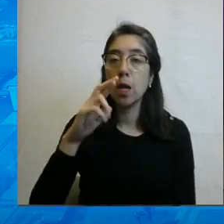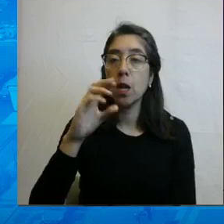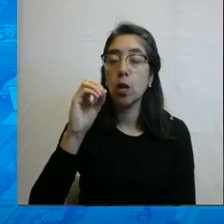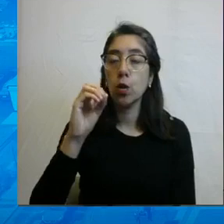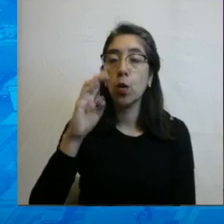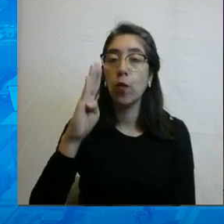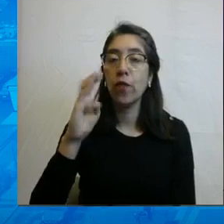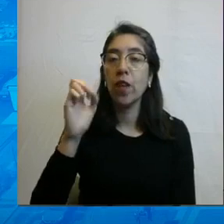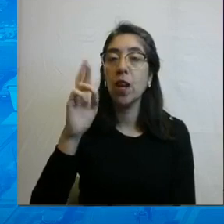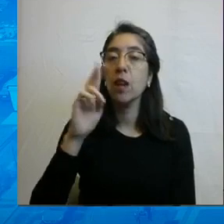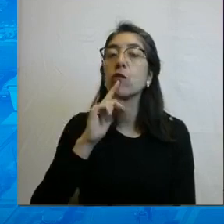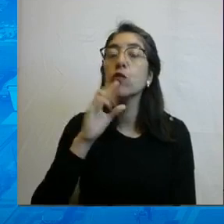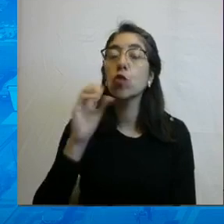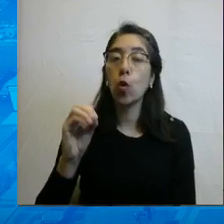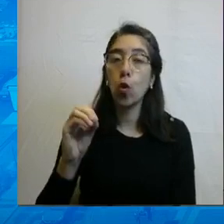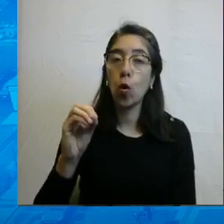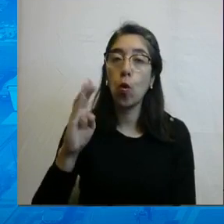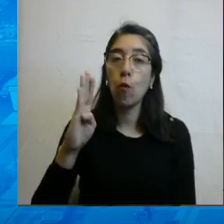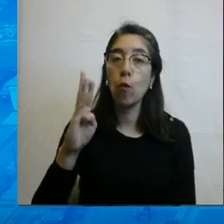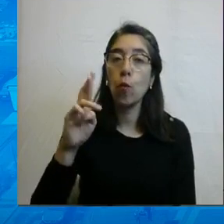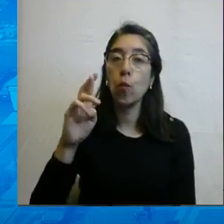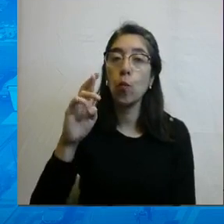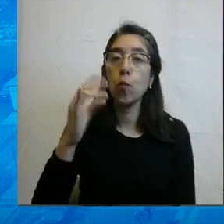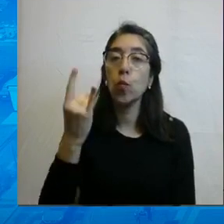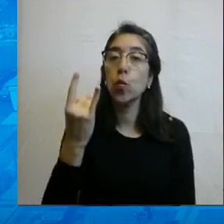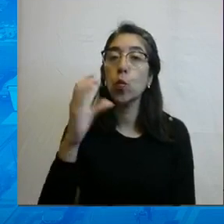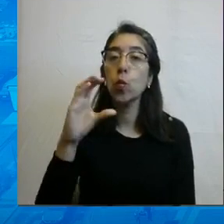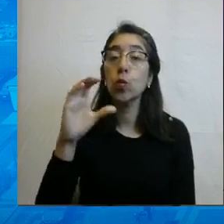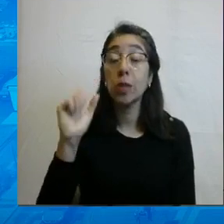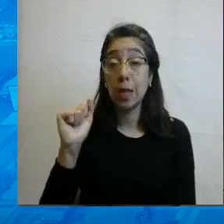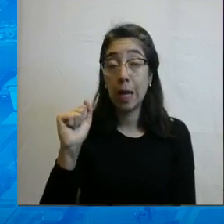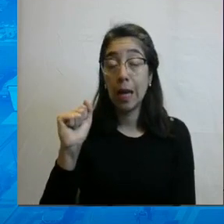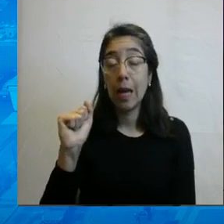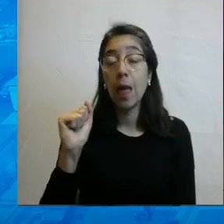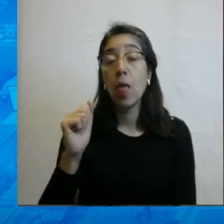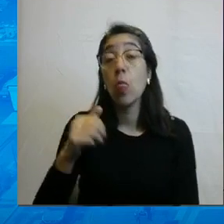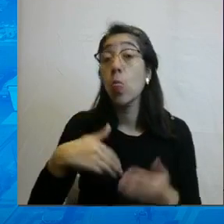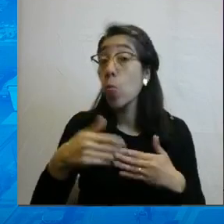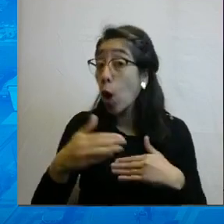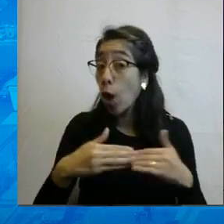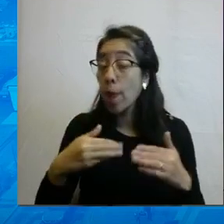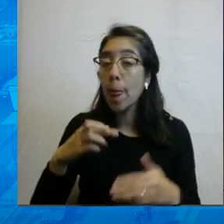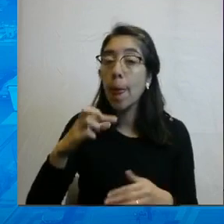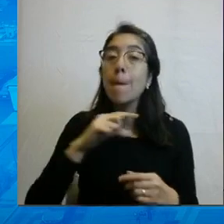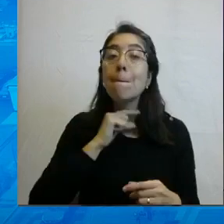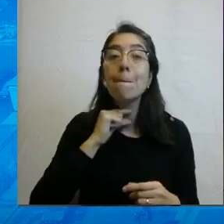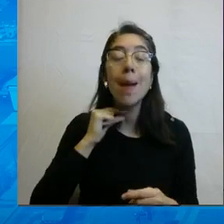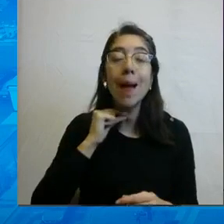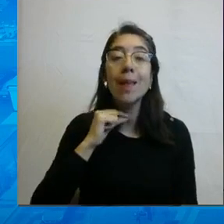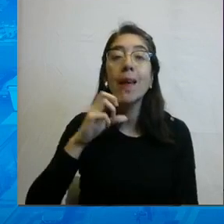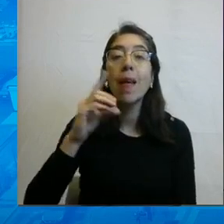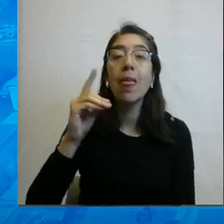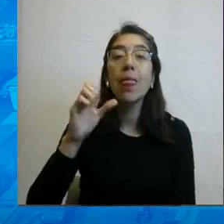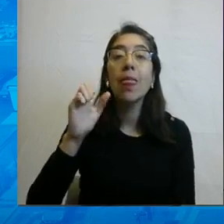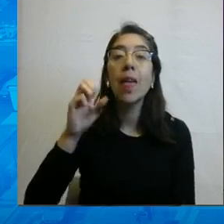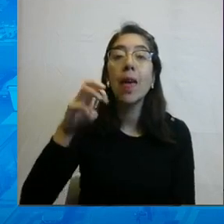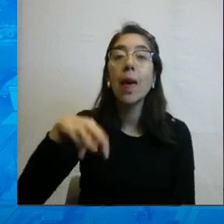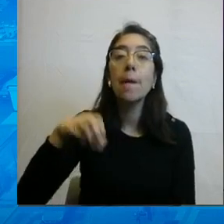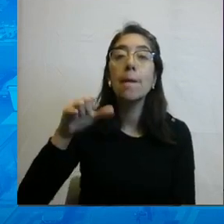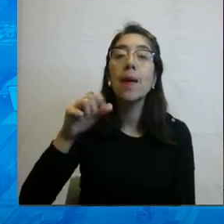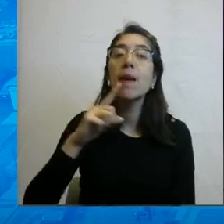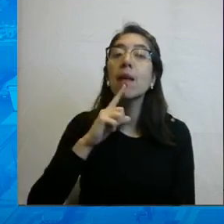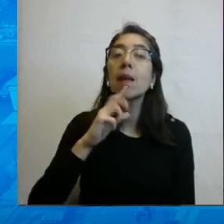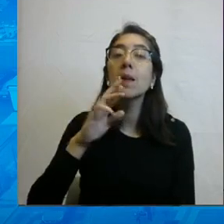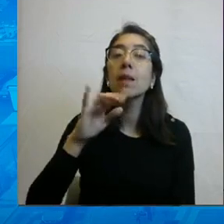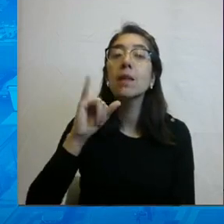Pérez. Es del conjunto habitacional, como decíamos, Padre Demetrio. Se encuentra inscrito en el Conservatorio de Raíces de esta propiedad